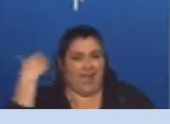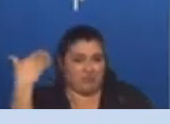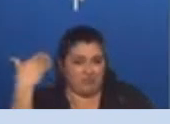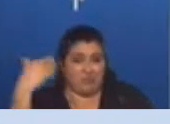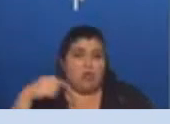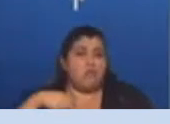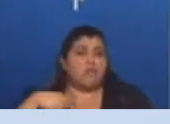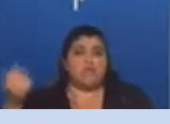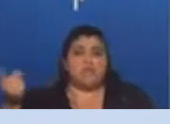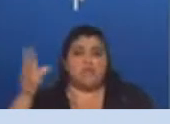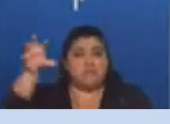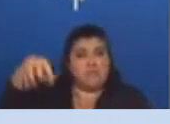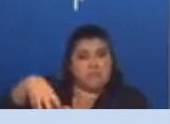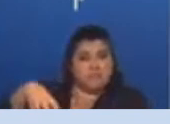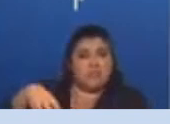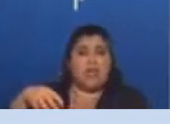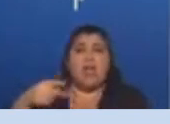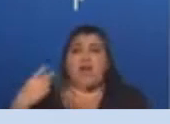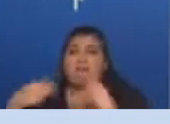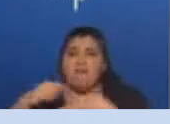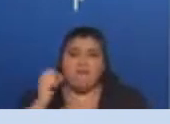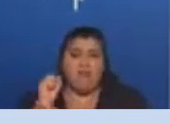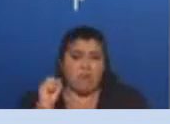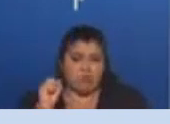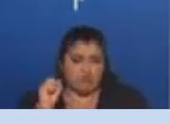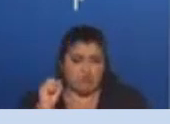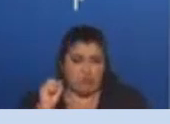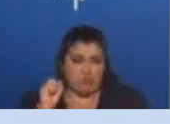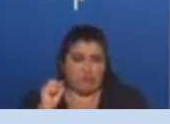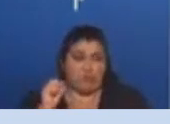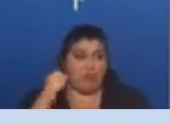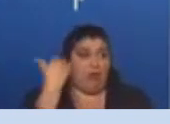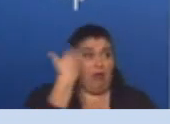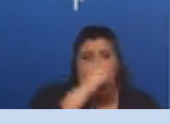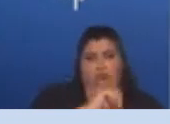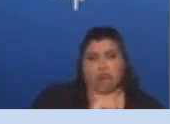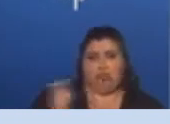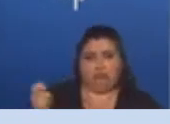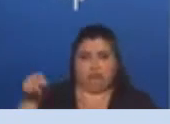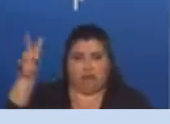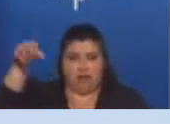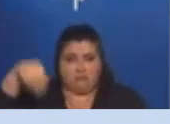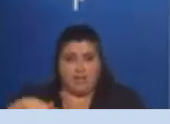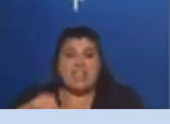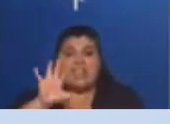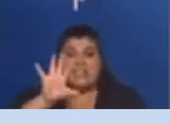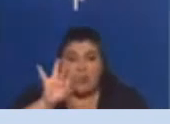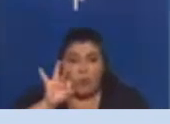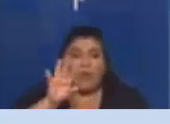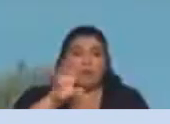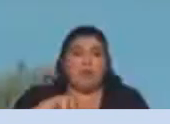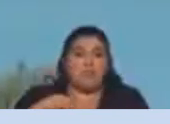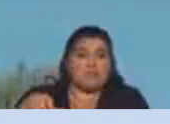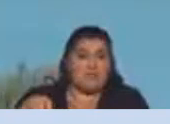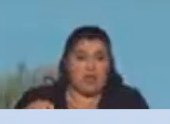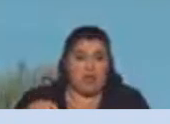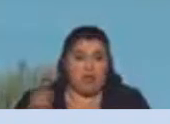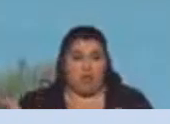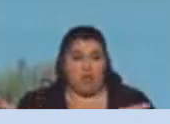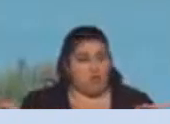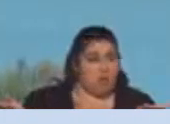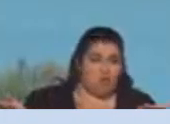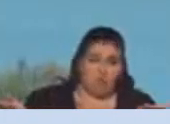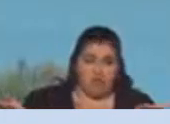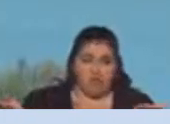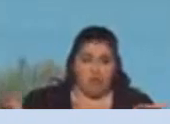restaur de aquí de mar de plata con unos 50 empresarios quienes deberán optar entre estar